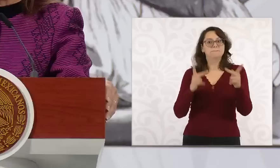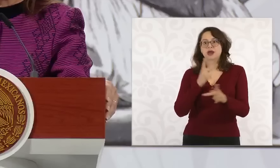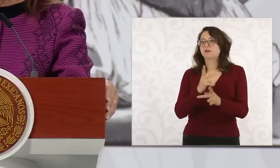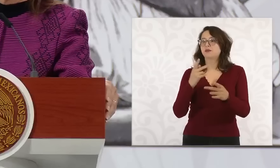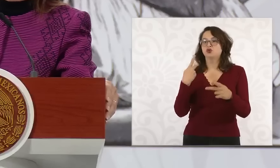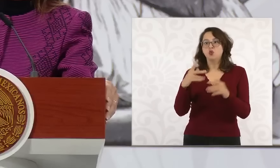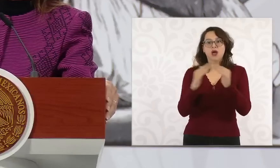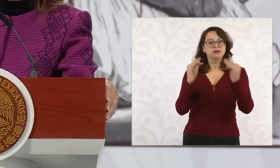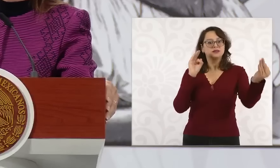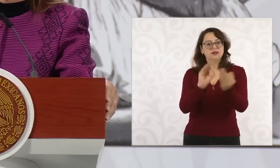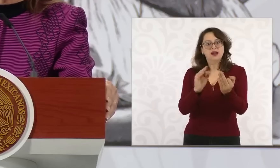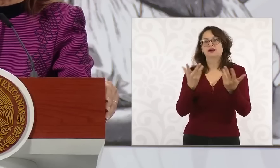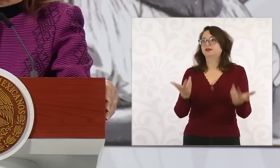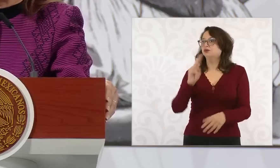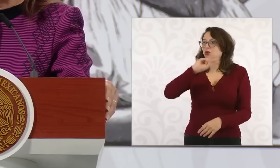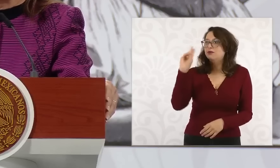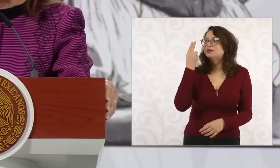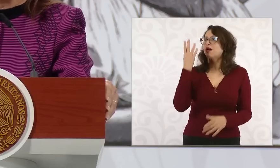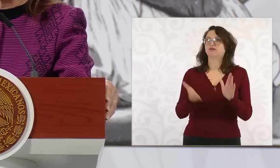casa, más universidades.